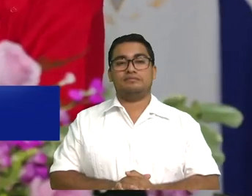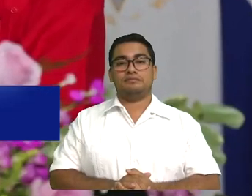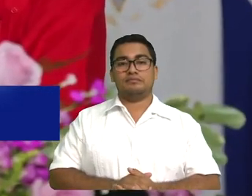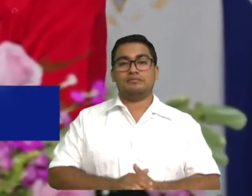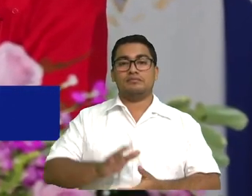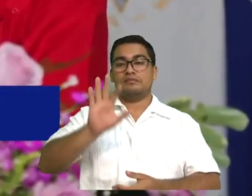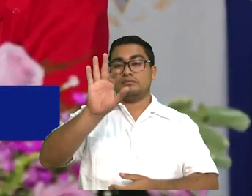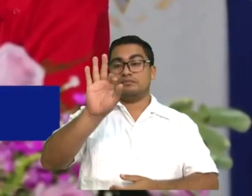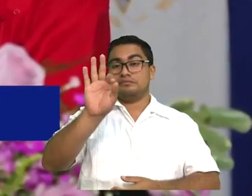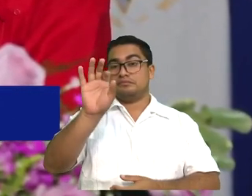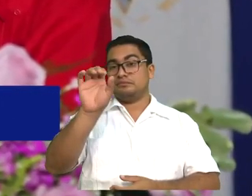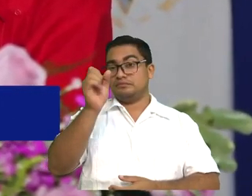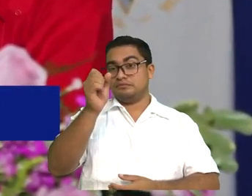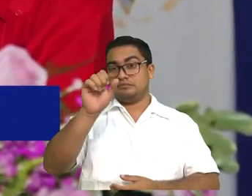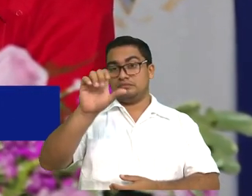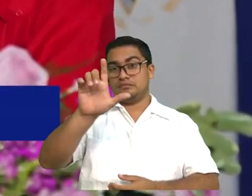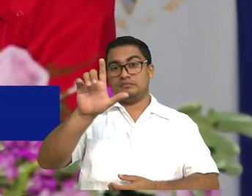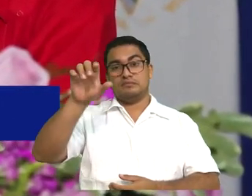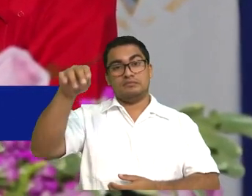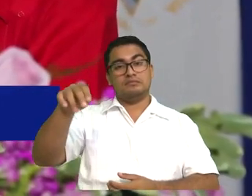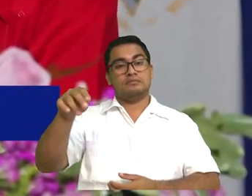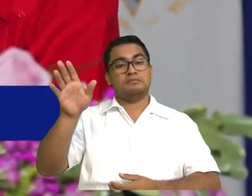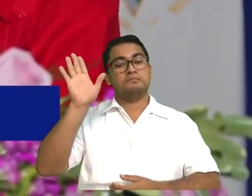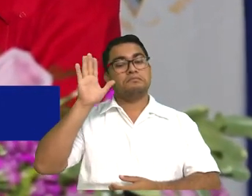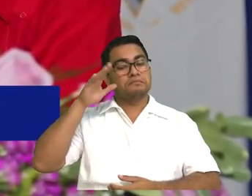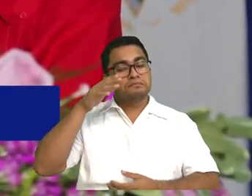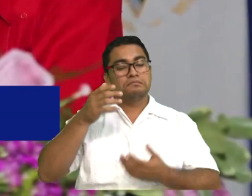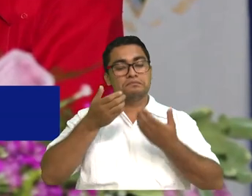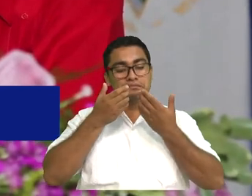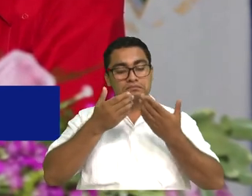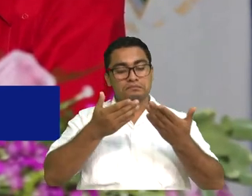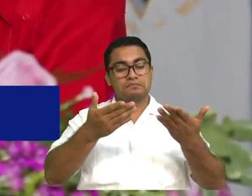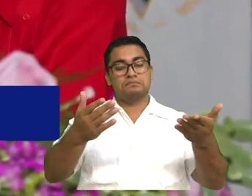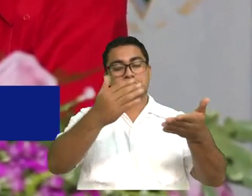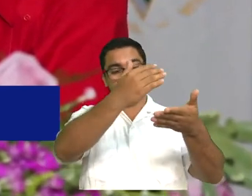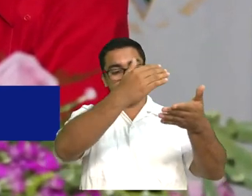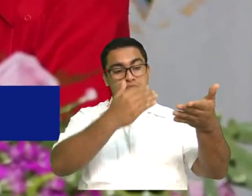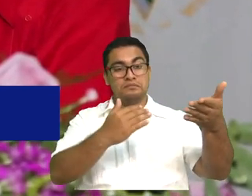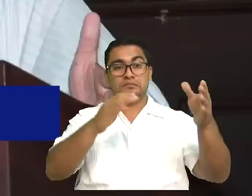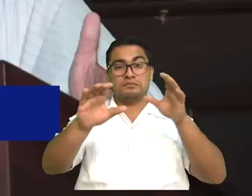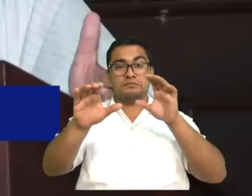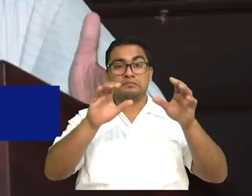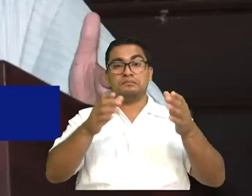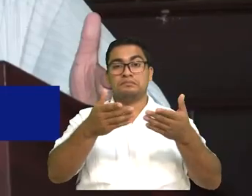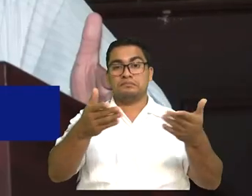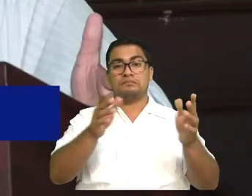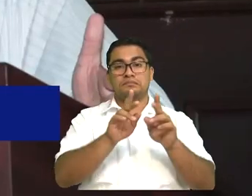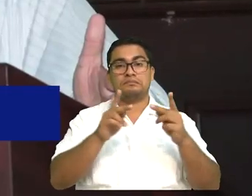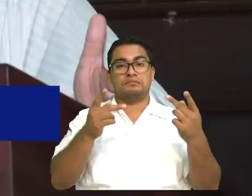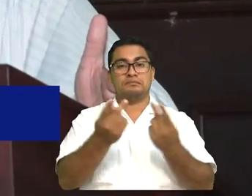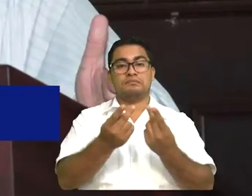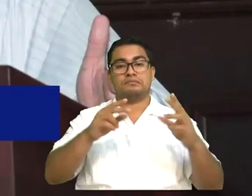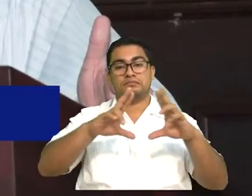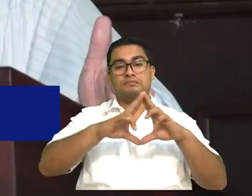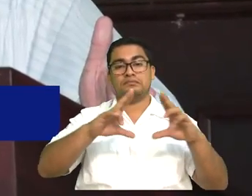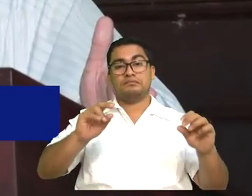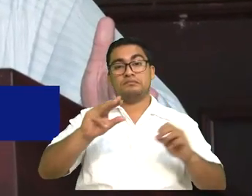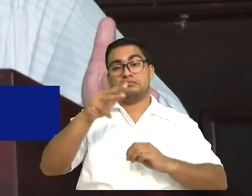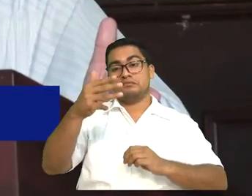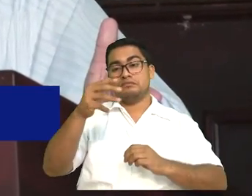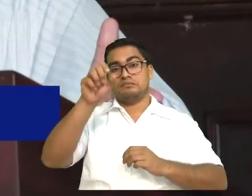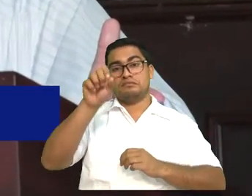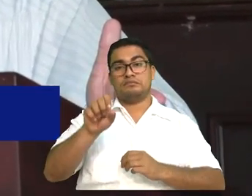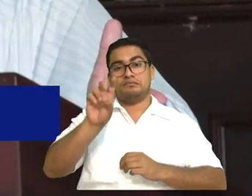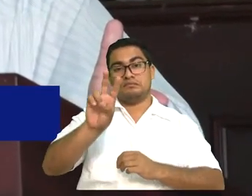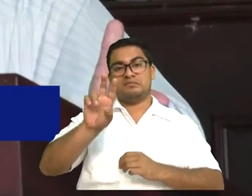Frente Sandinista de Liberación Nacional con tristeza informó a través de un comunicado al pueblo nicaragüense que a las 9:25